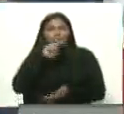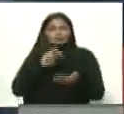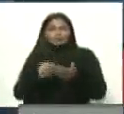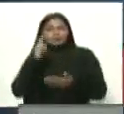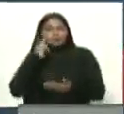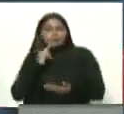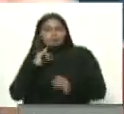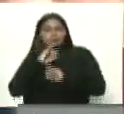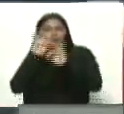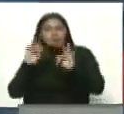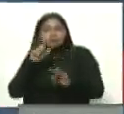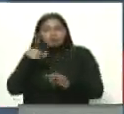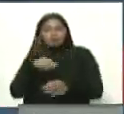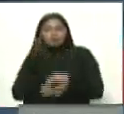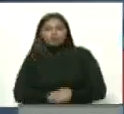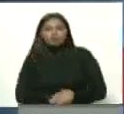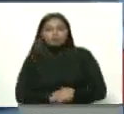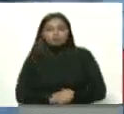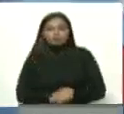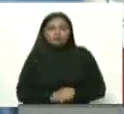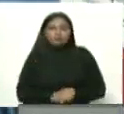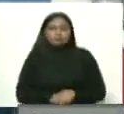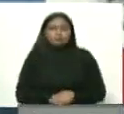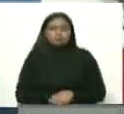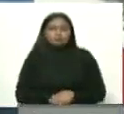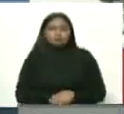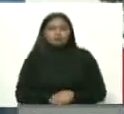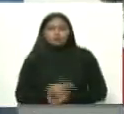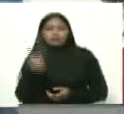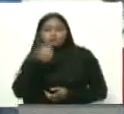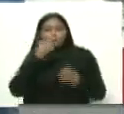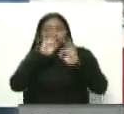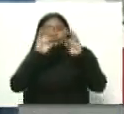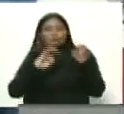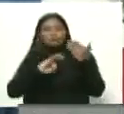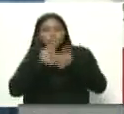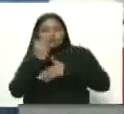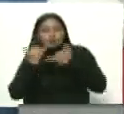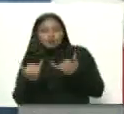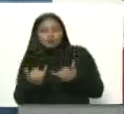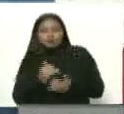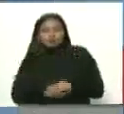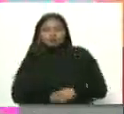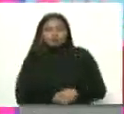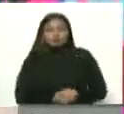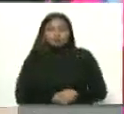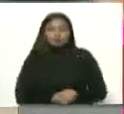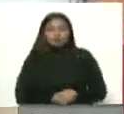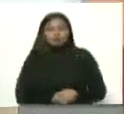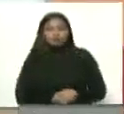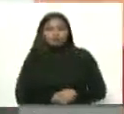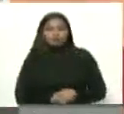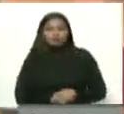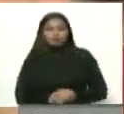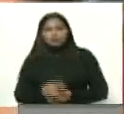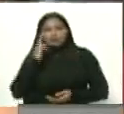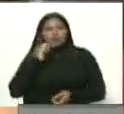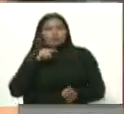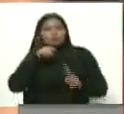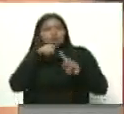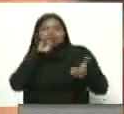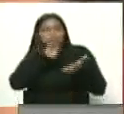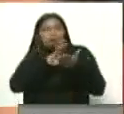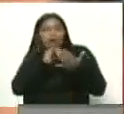vincula al proyecto originario Libertador. Son dos momentos fundamentales y Bolívar va al centro